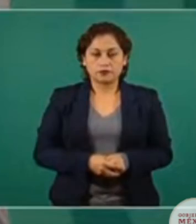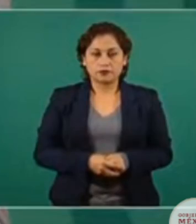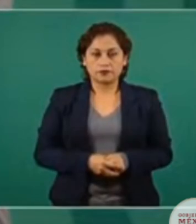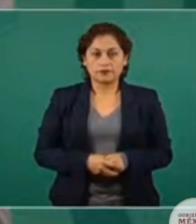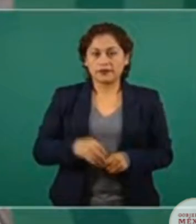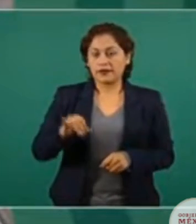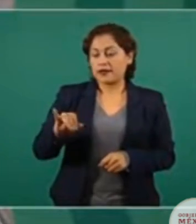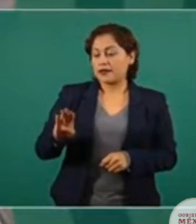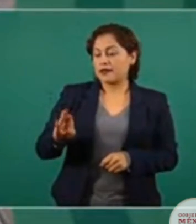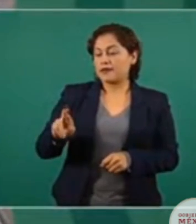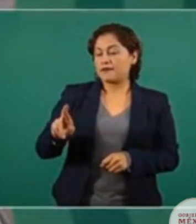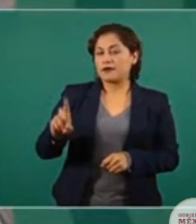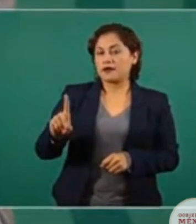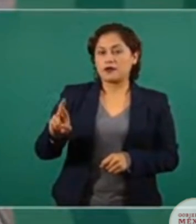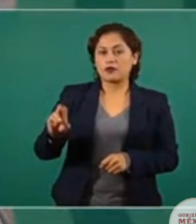Iberdrola,